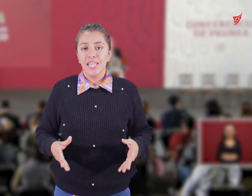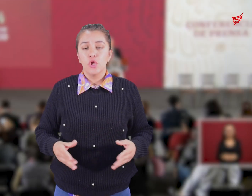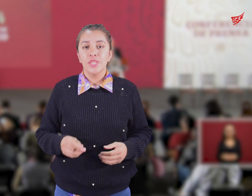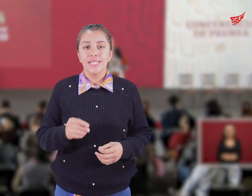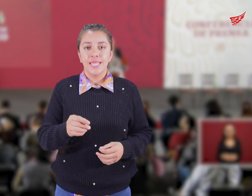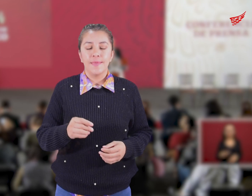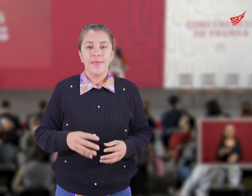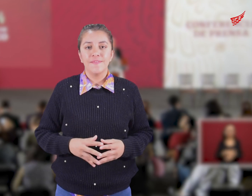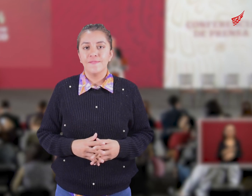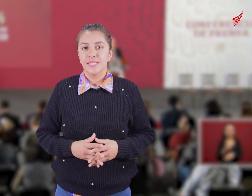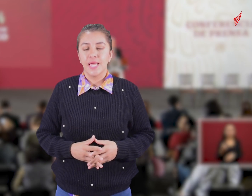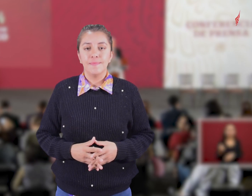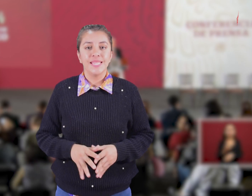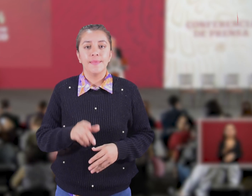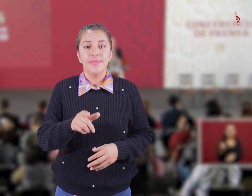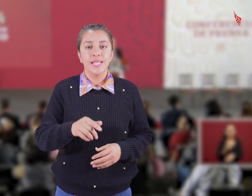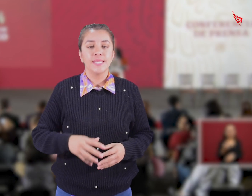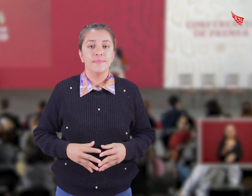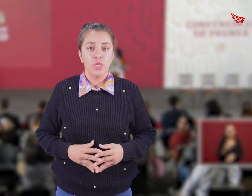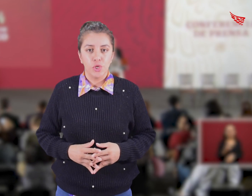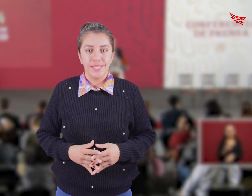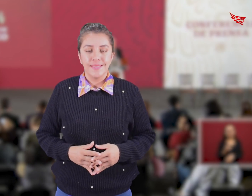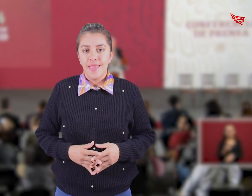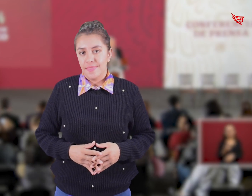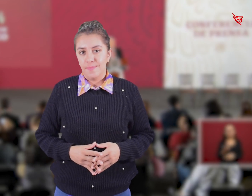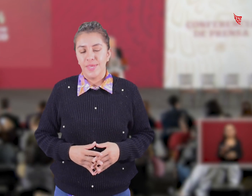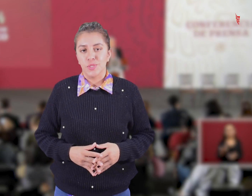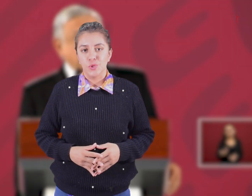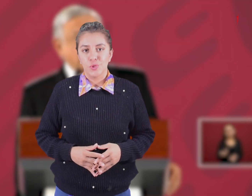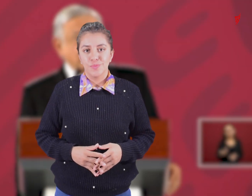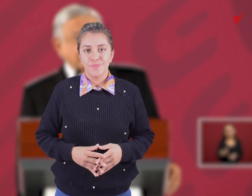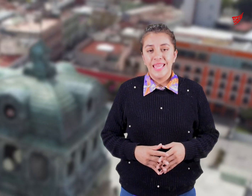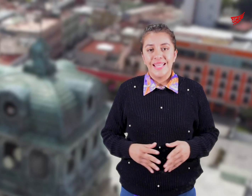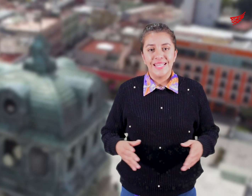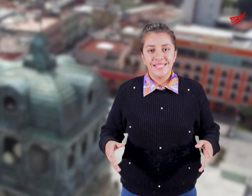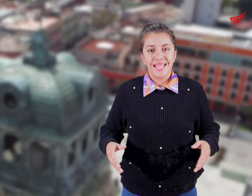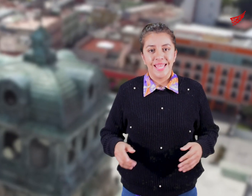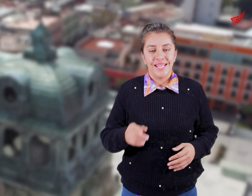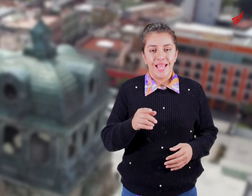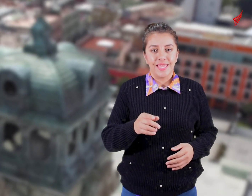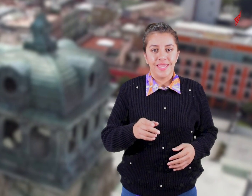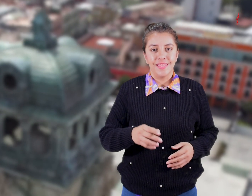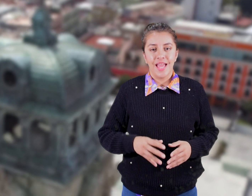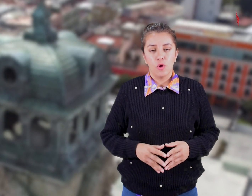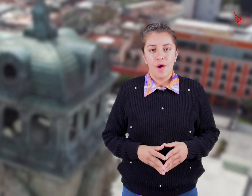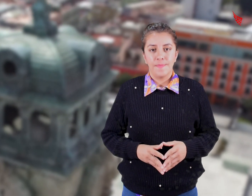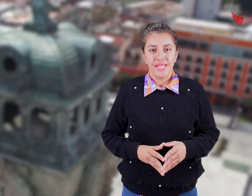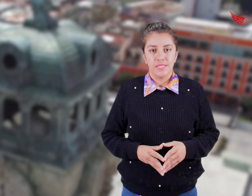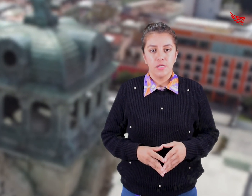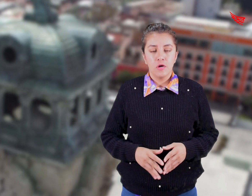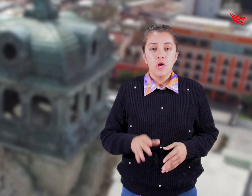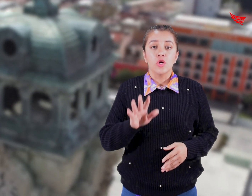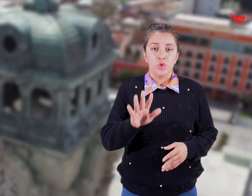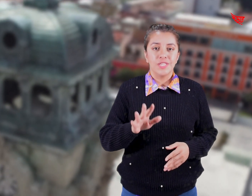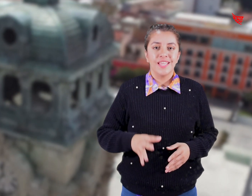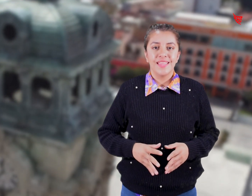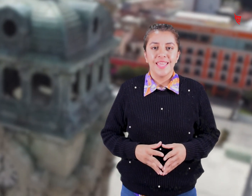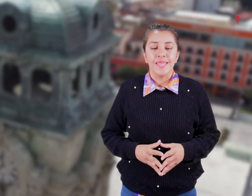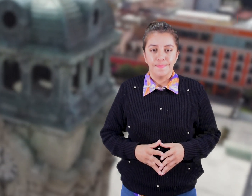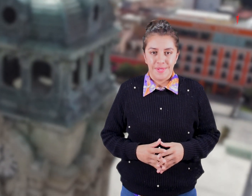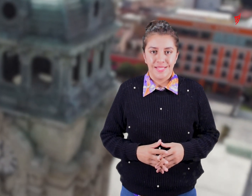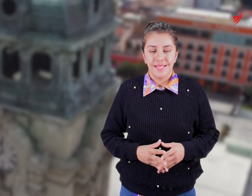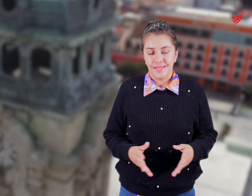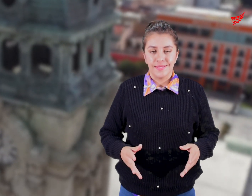y en donde se evaden fiscalmente miles de millones de pesos lista en la que hidalgo apareció con